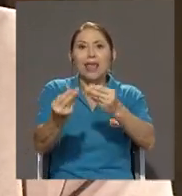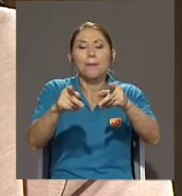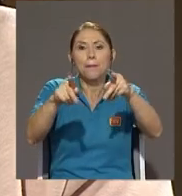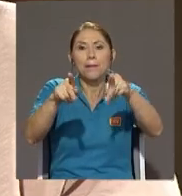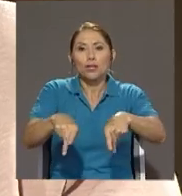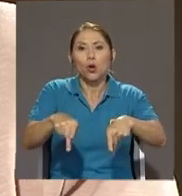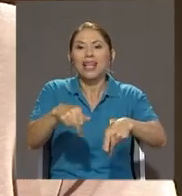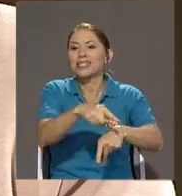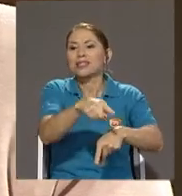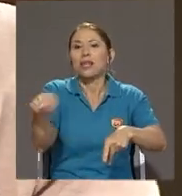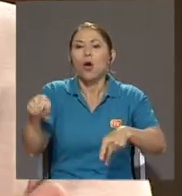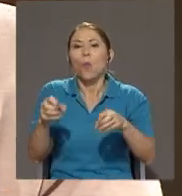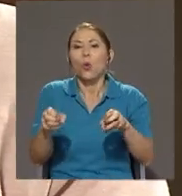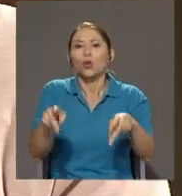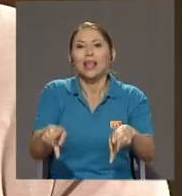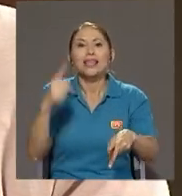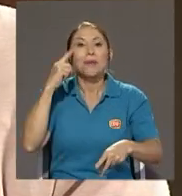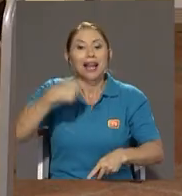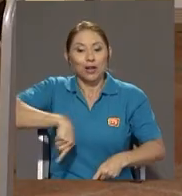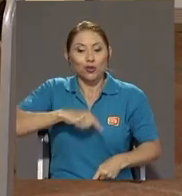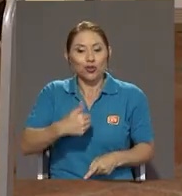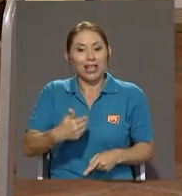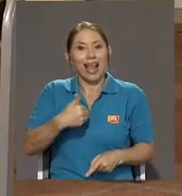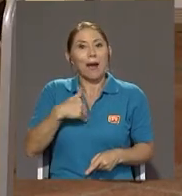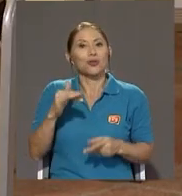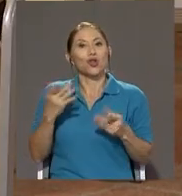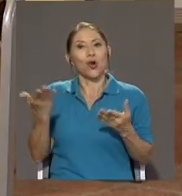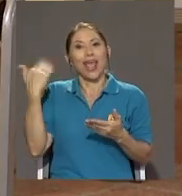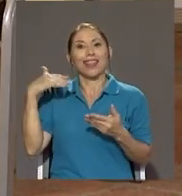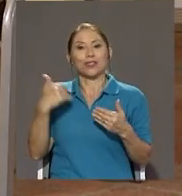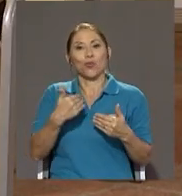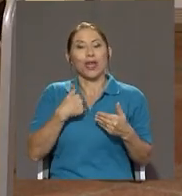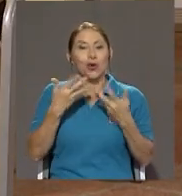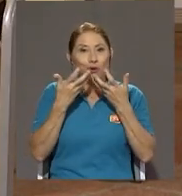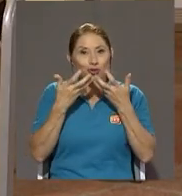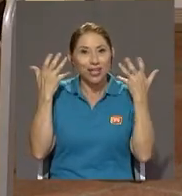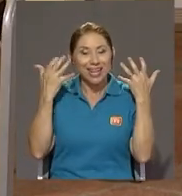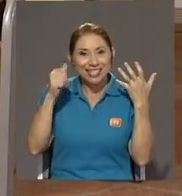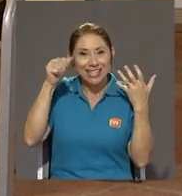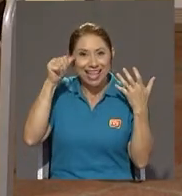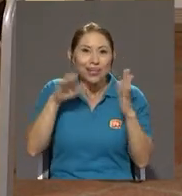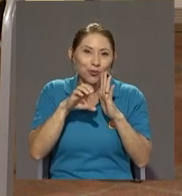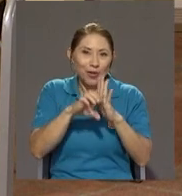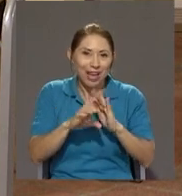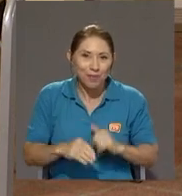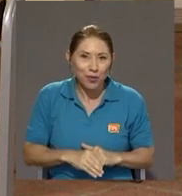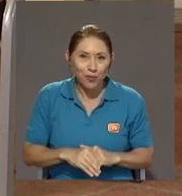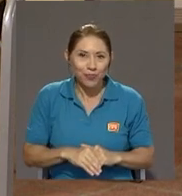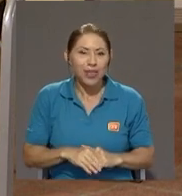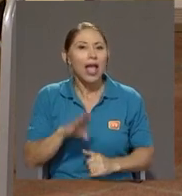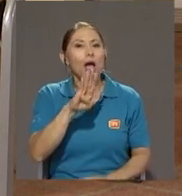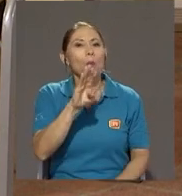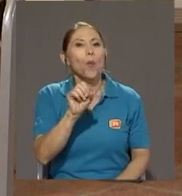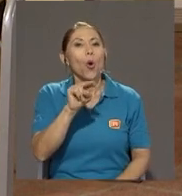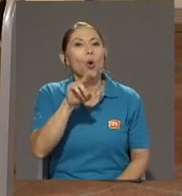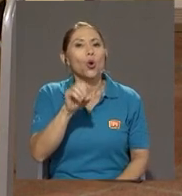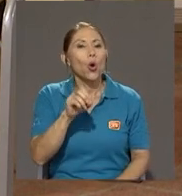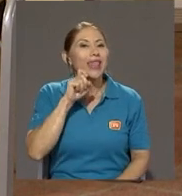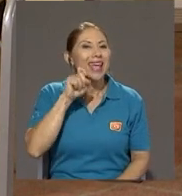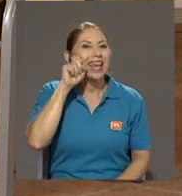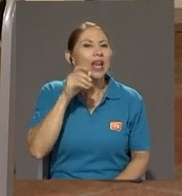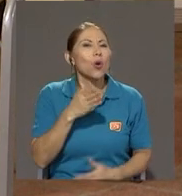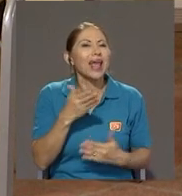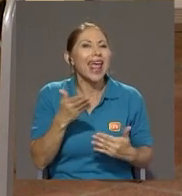efectivamente tengamos lo que tuvieron los tigres asiáticos, por ejemplo. ¿Qué es el bono de género? El bono de género es otra ventana